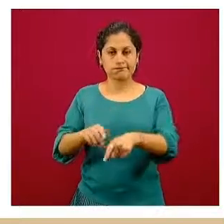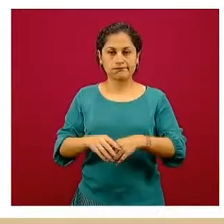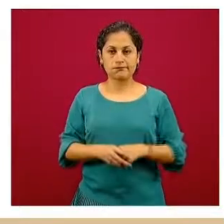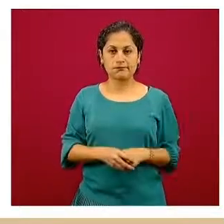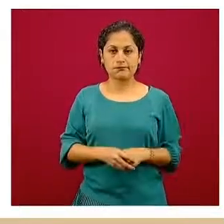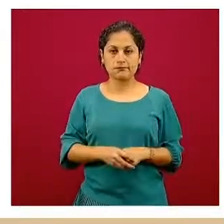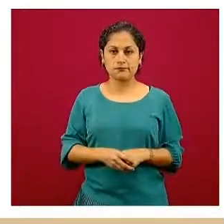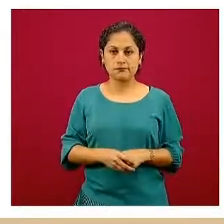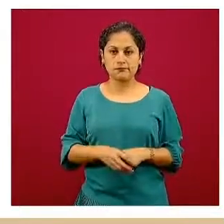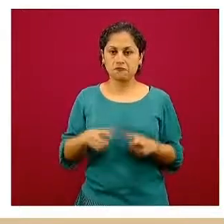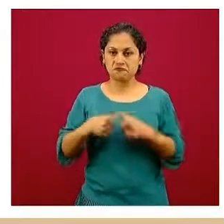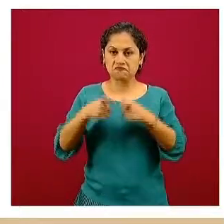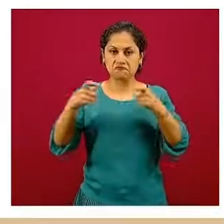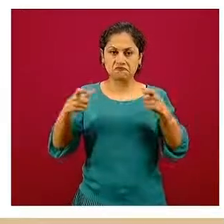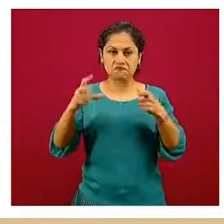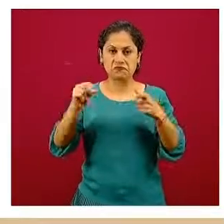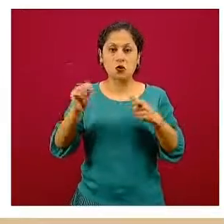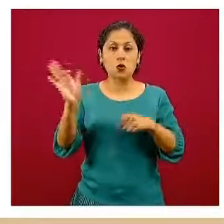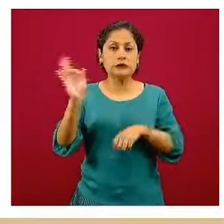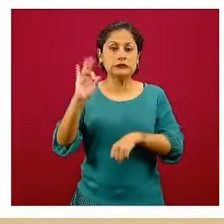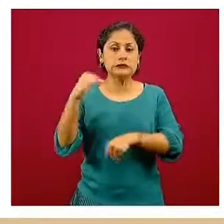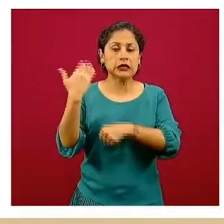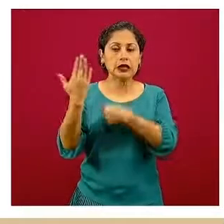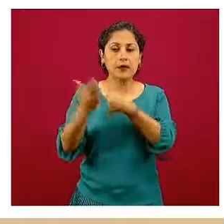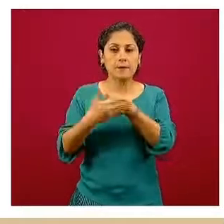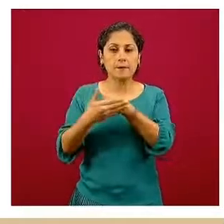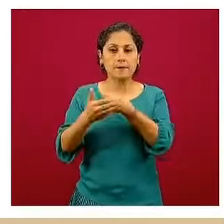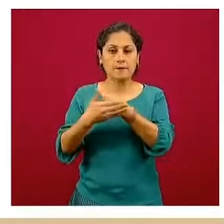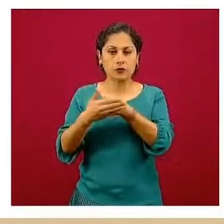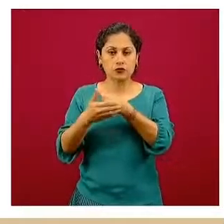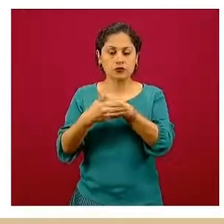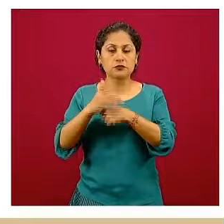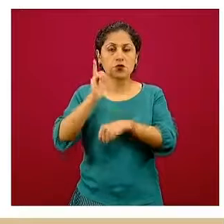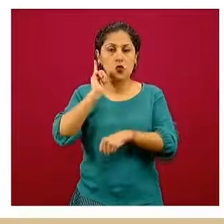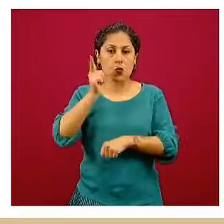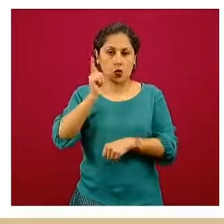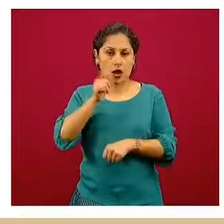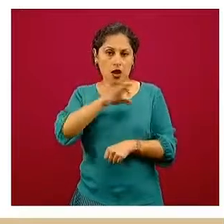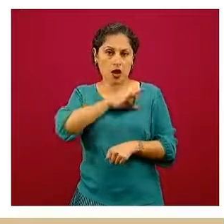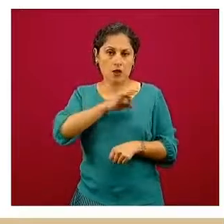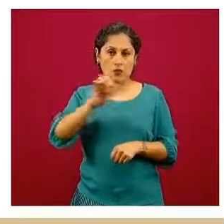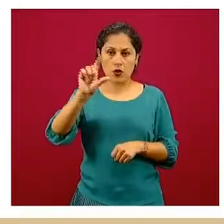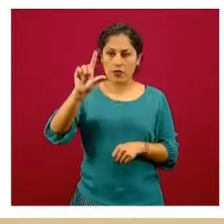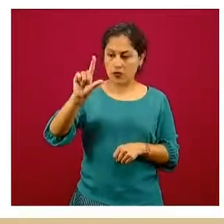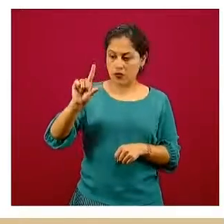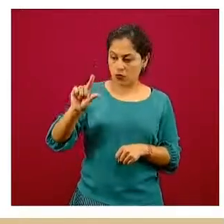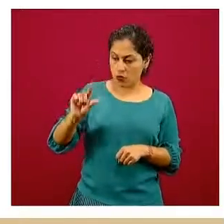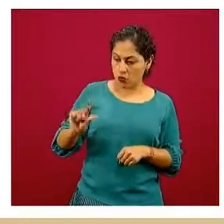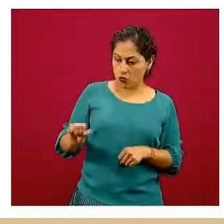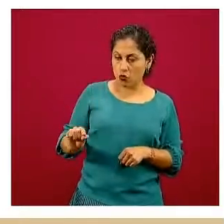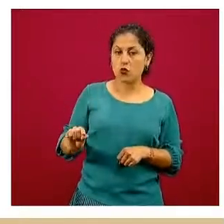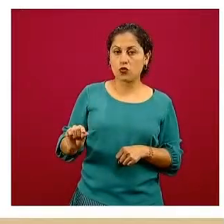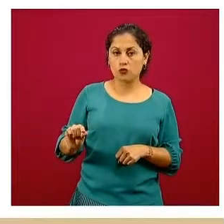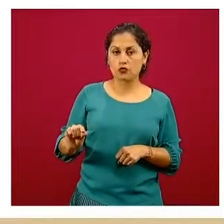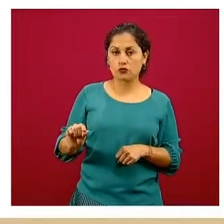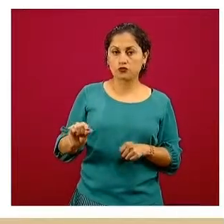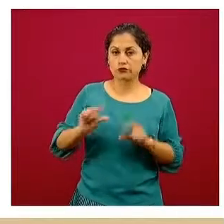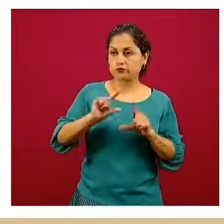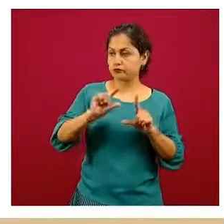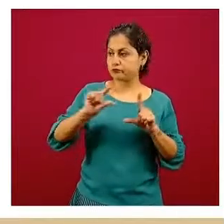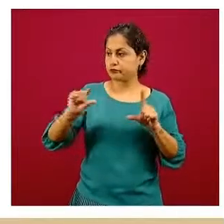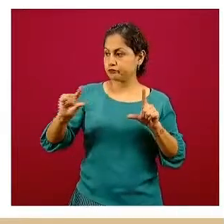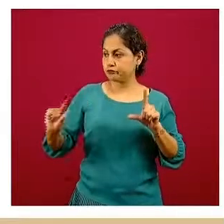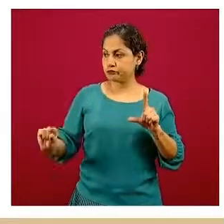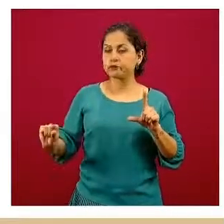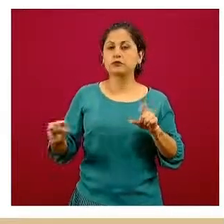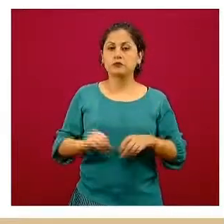siguientes días pudiera ya empezar a presentar algún decremento o alguna curvatura de manera descendente.